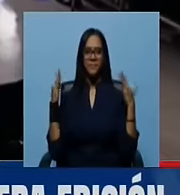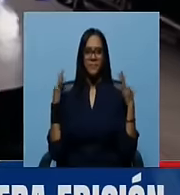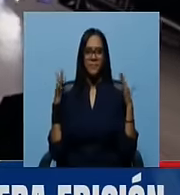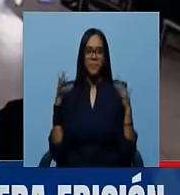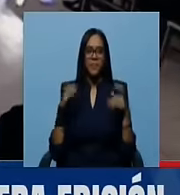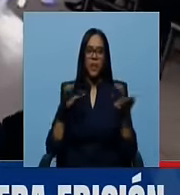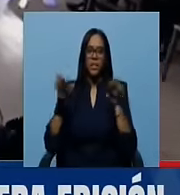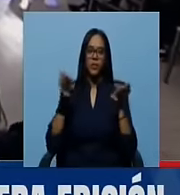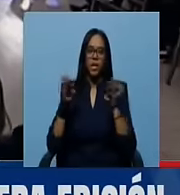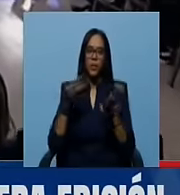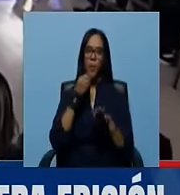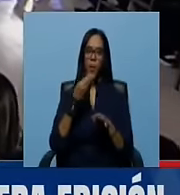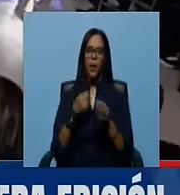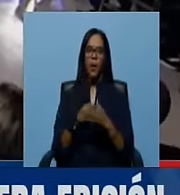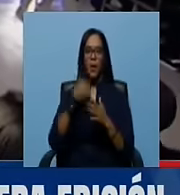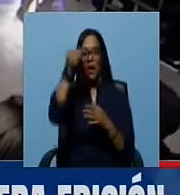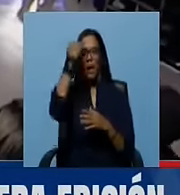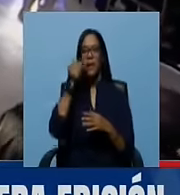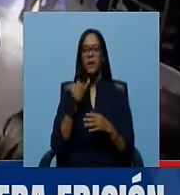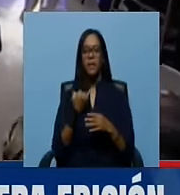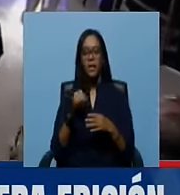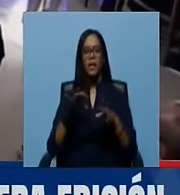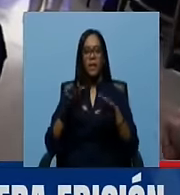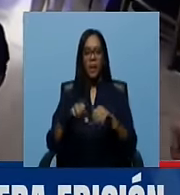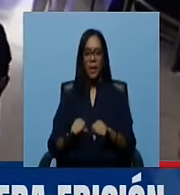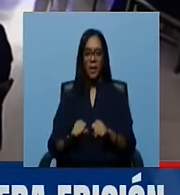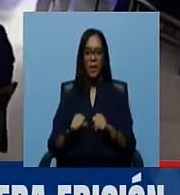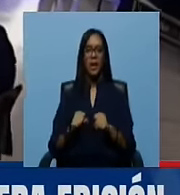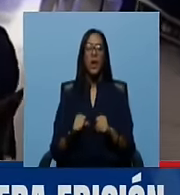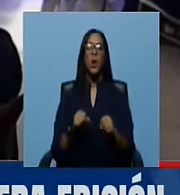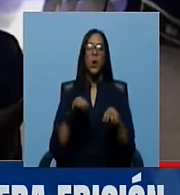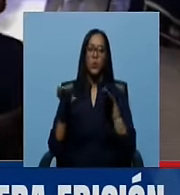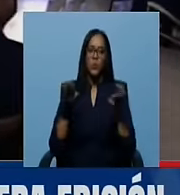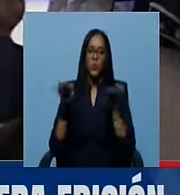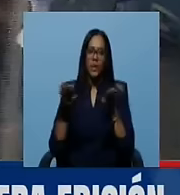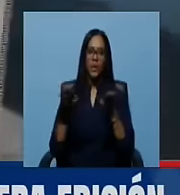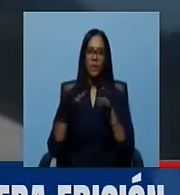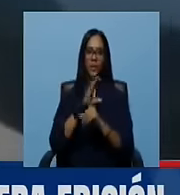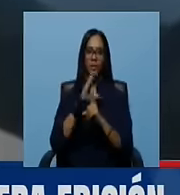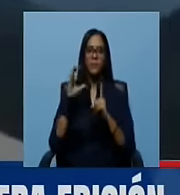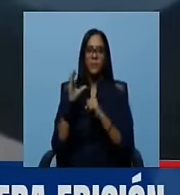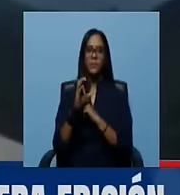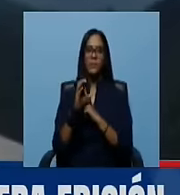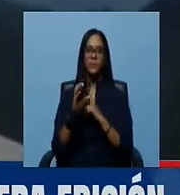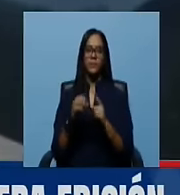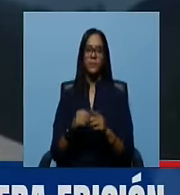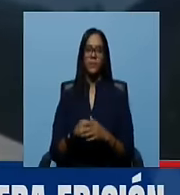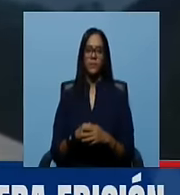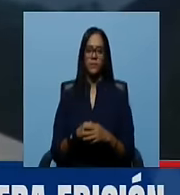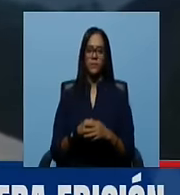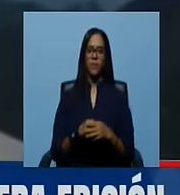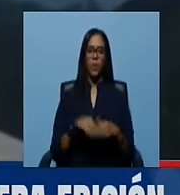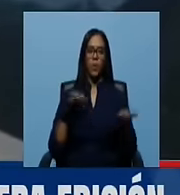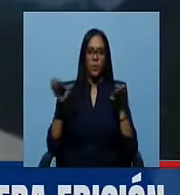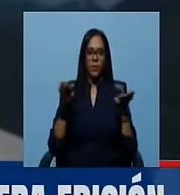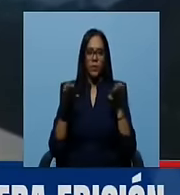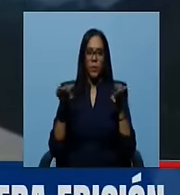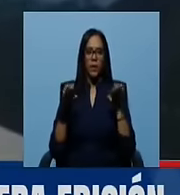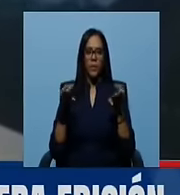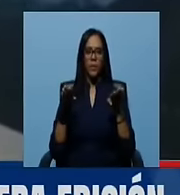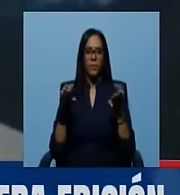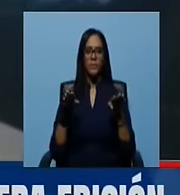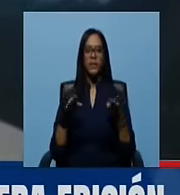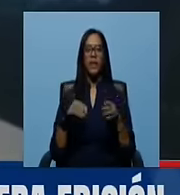El turismo, bueno, con el perfil que va tomando, turismo cultural, hay un turismo